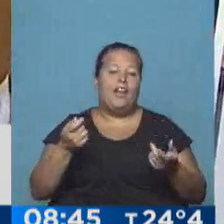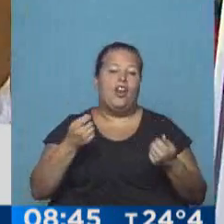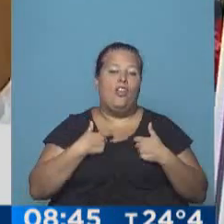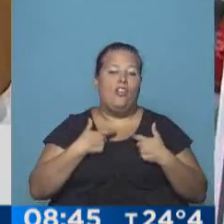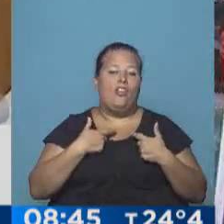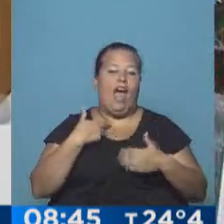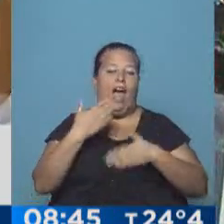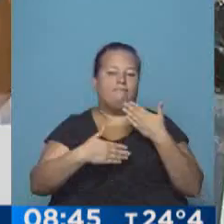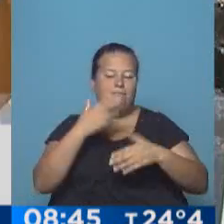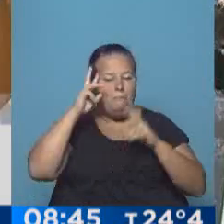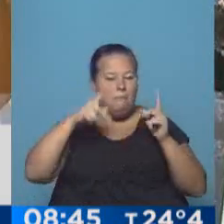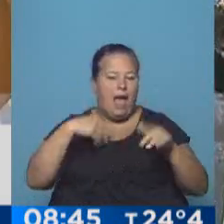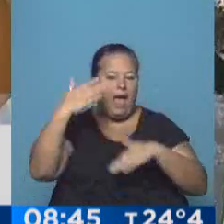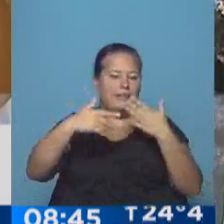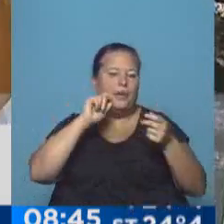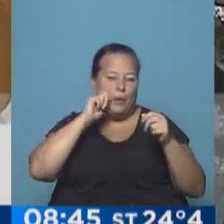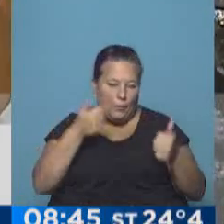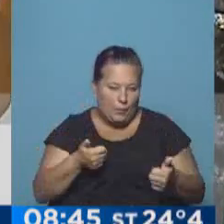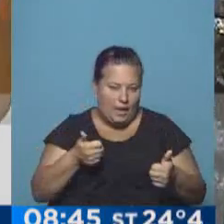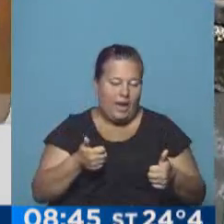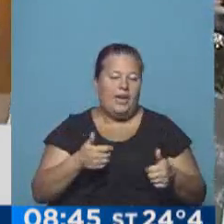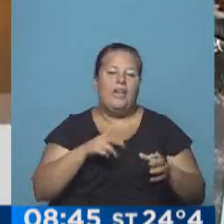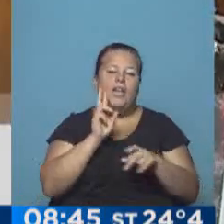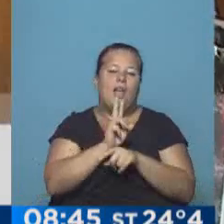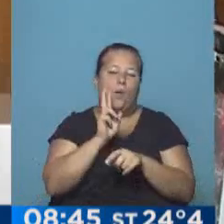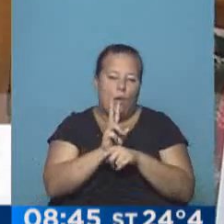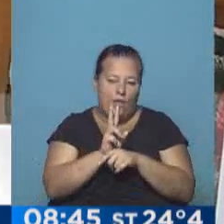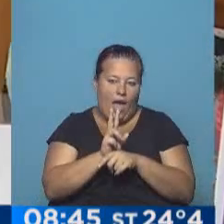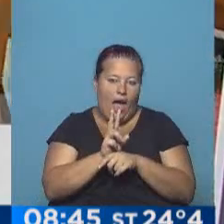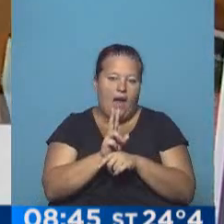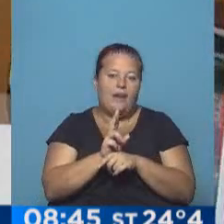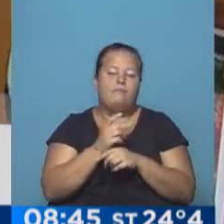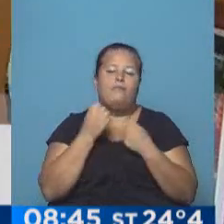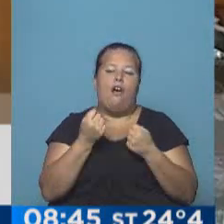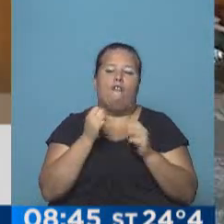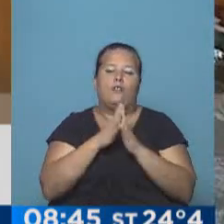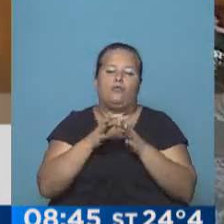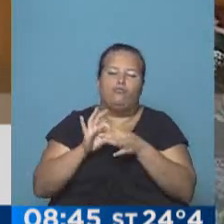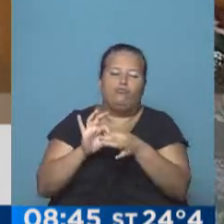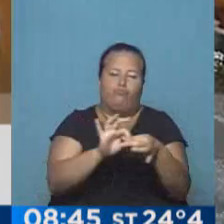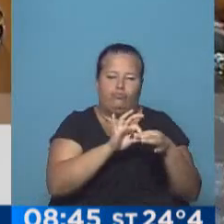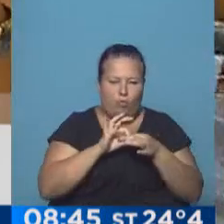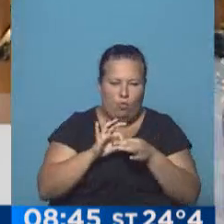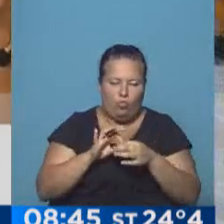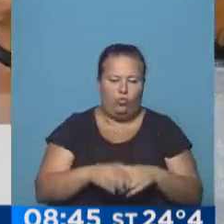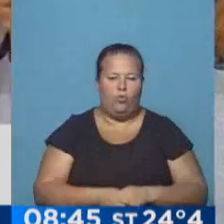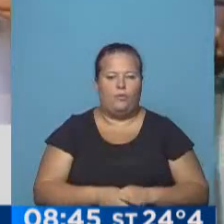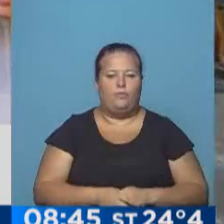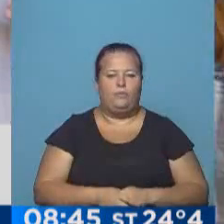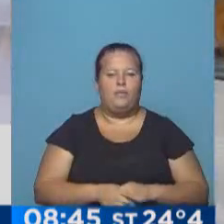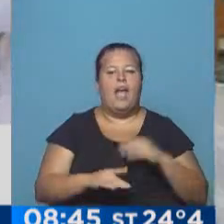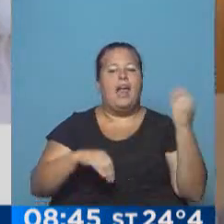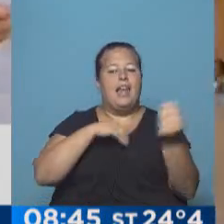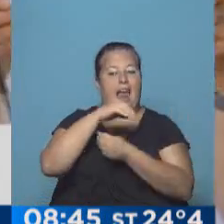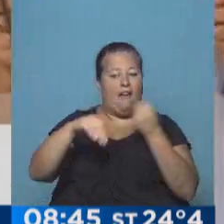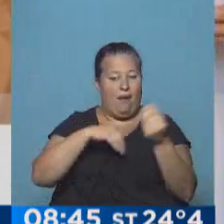permite elaborar grandes planes buenamente y conservar una inmaculada unidad. Los